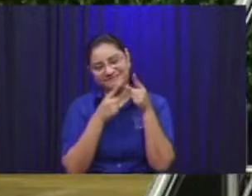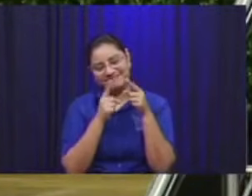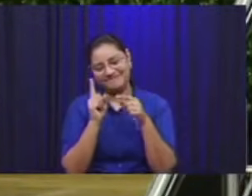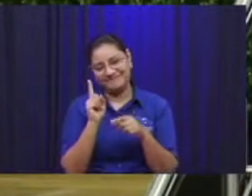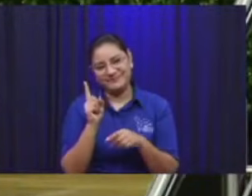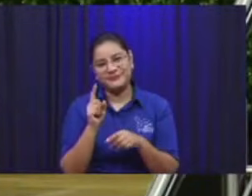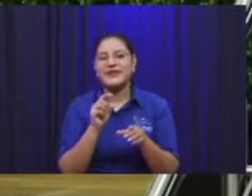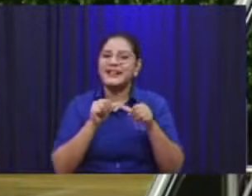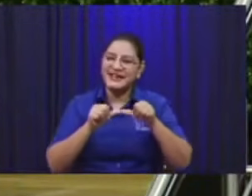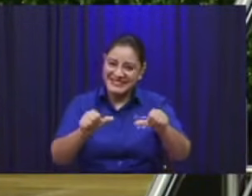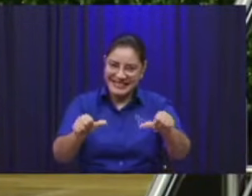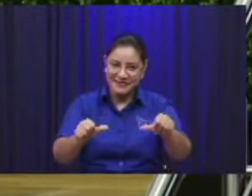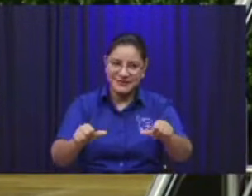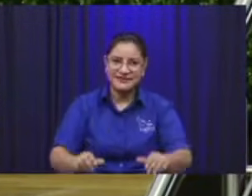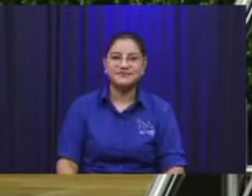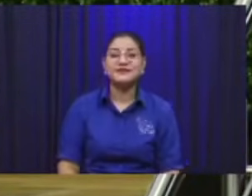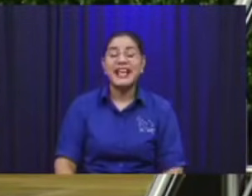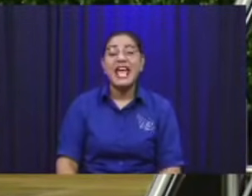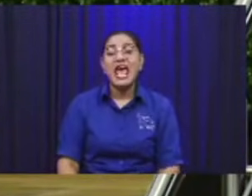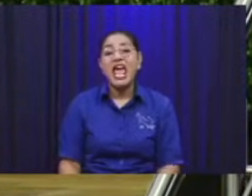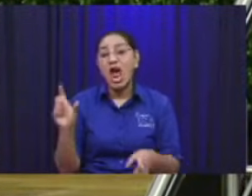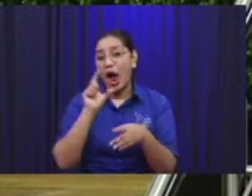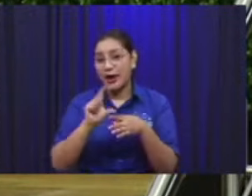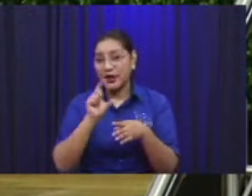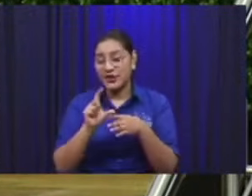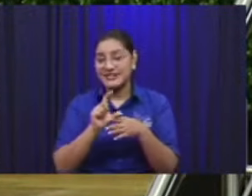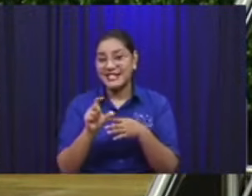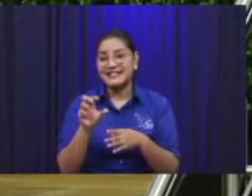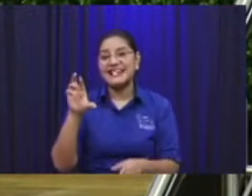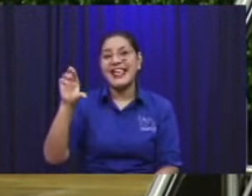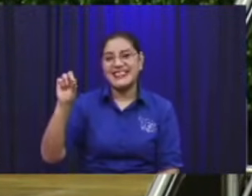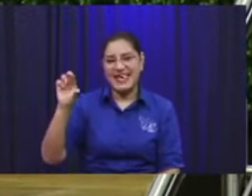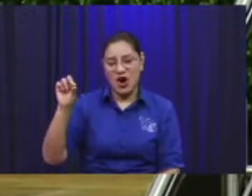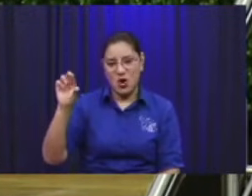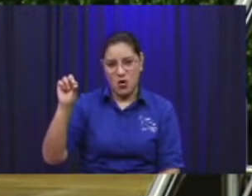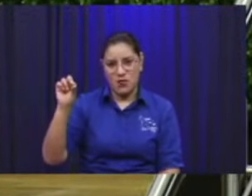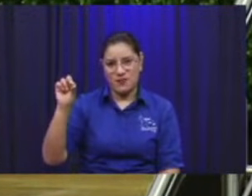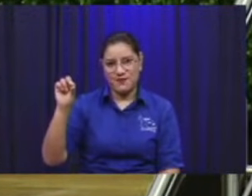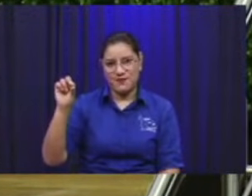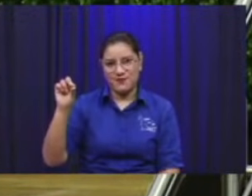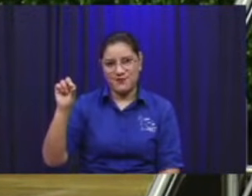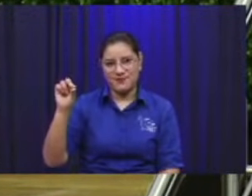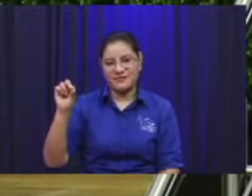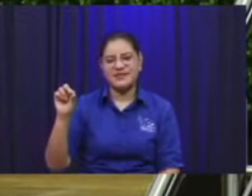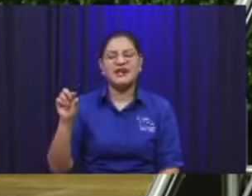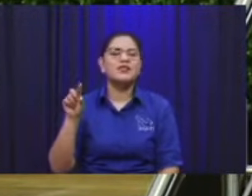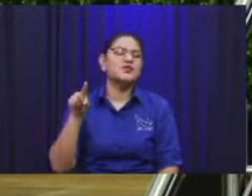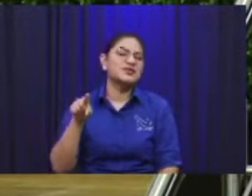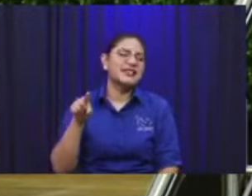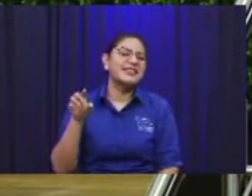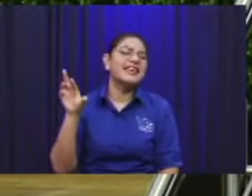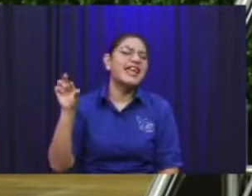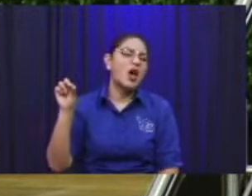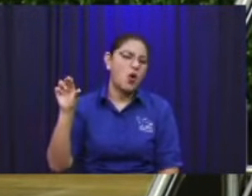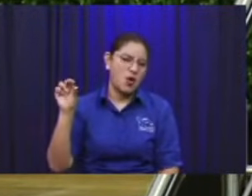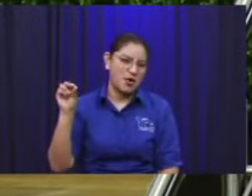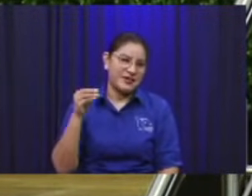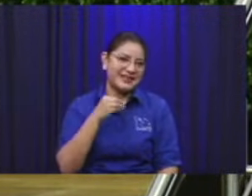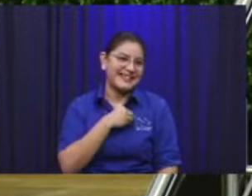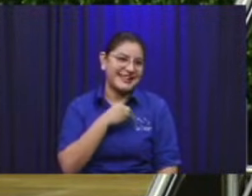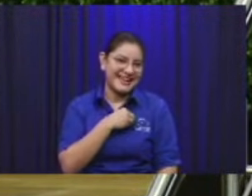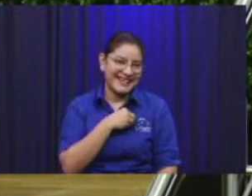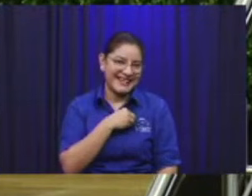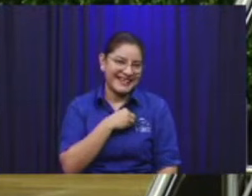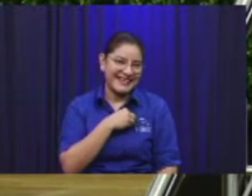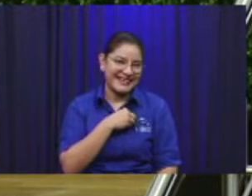objetos de oro cuantos quieren de que oro de los